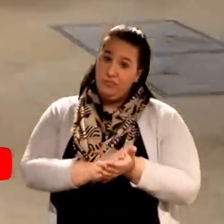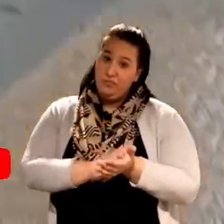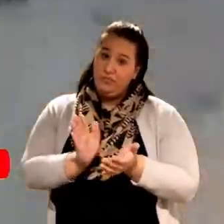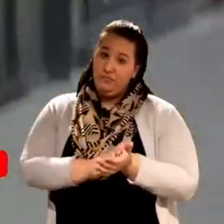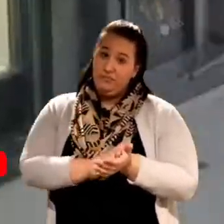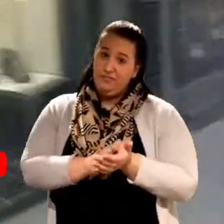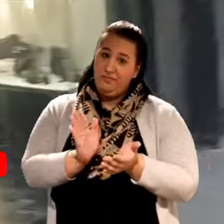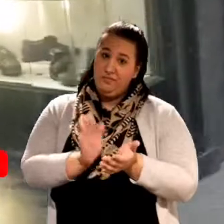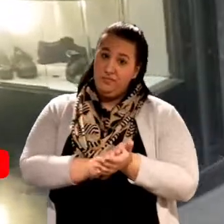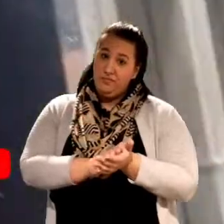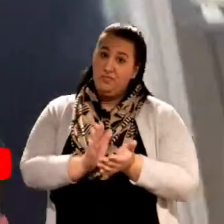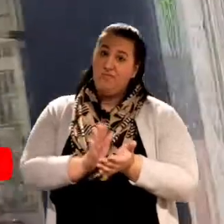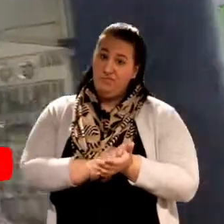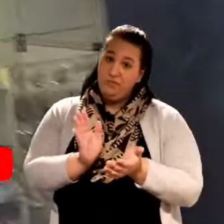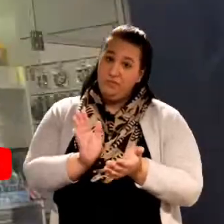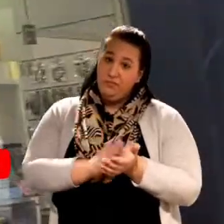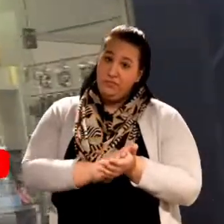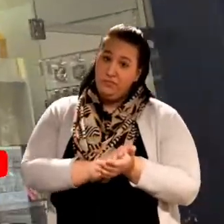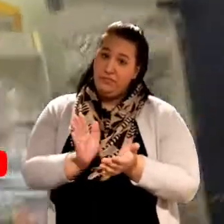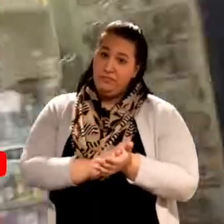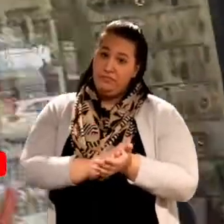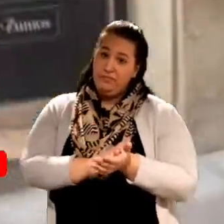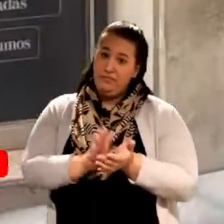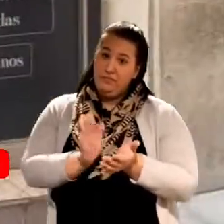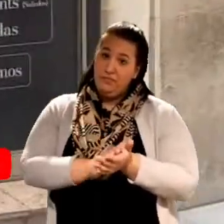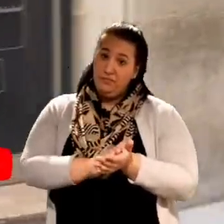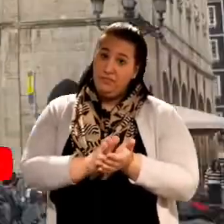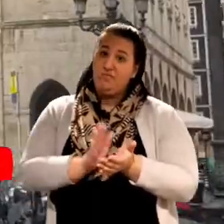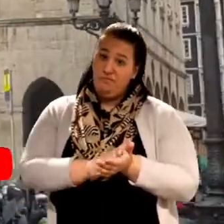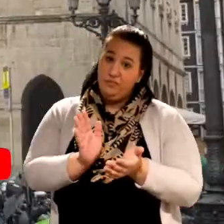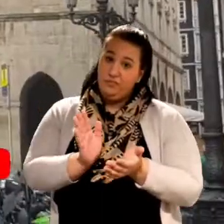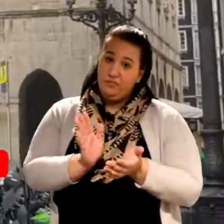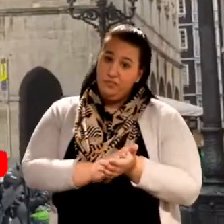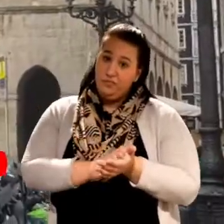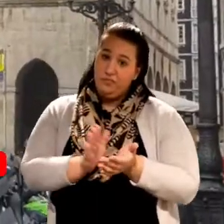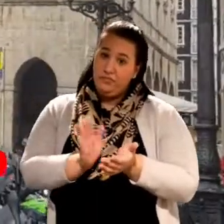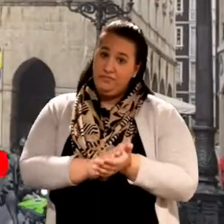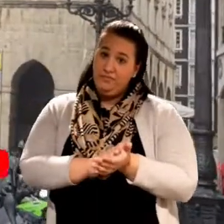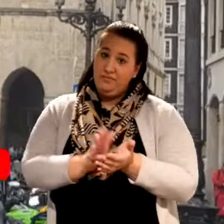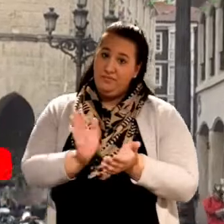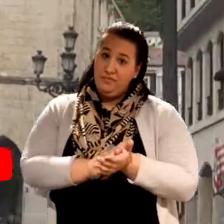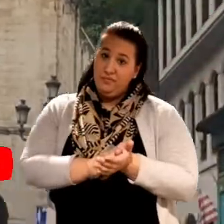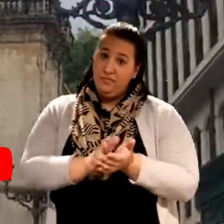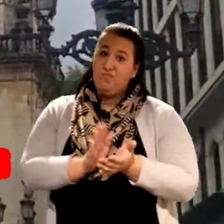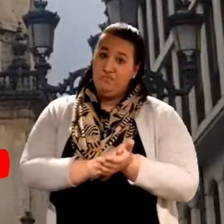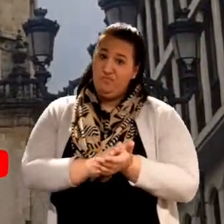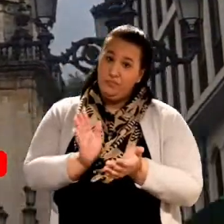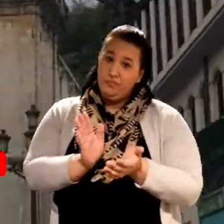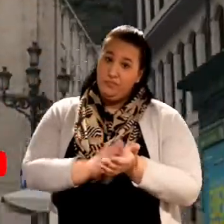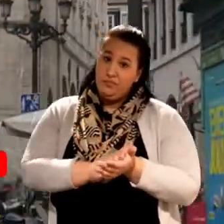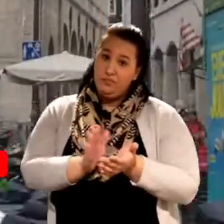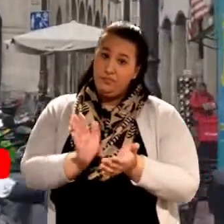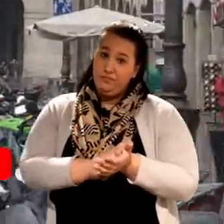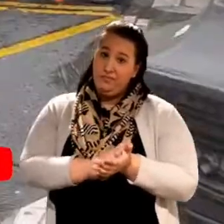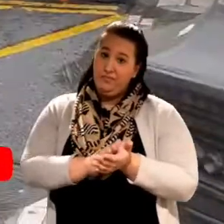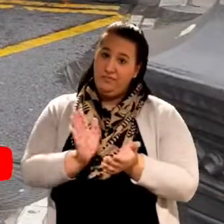principal. Enfócate en lo que es importante y lo que no es importante desaparece todo de tu vida, etc. Mi punto de vista es, bueno, que hay muchas cosas